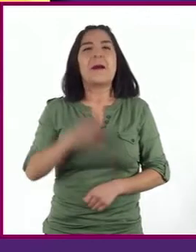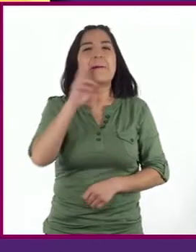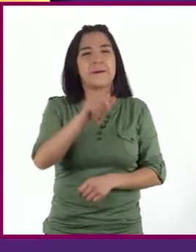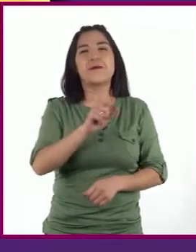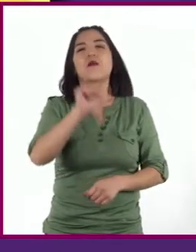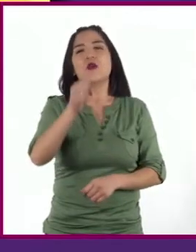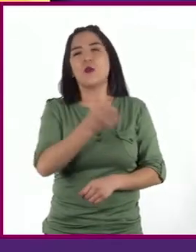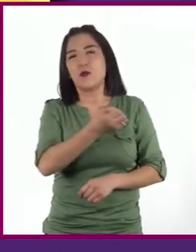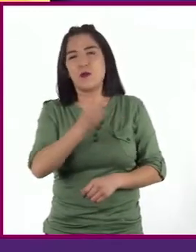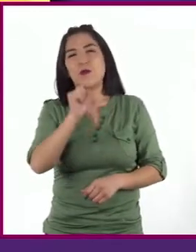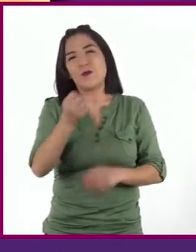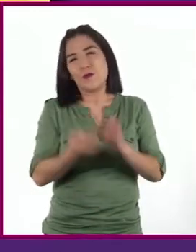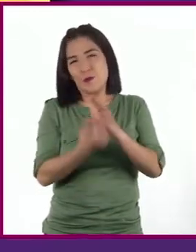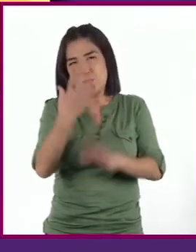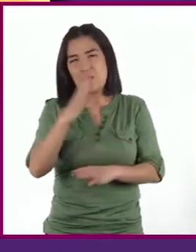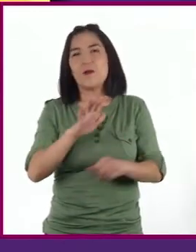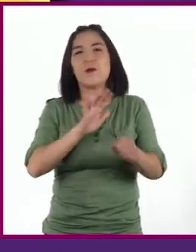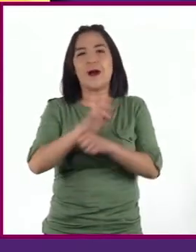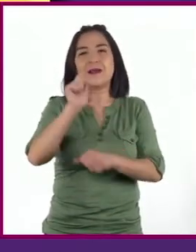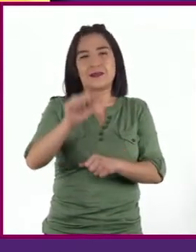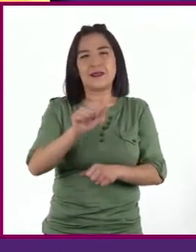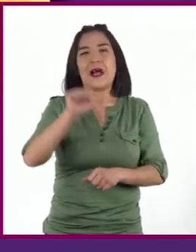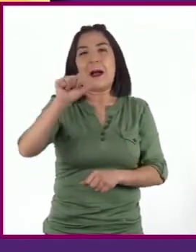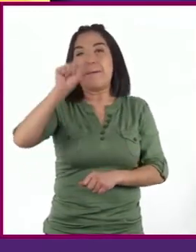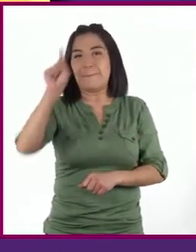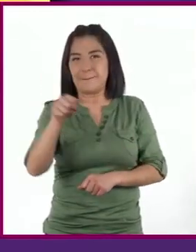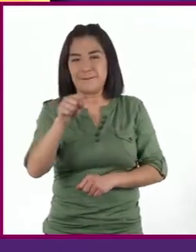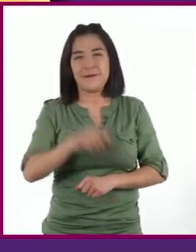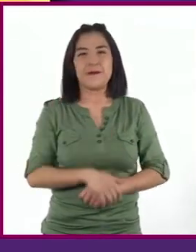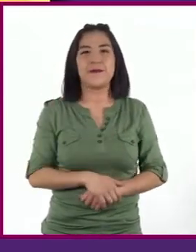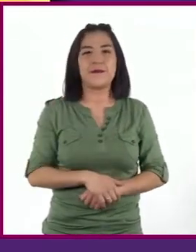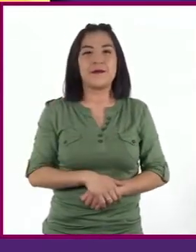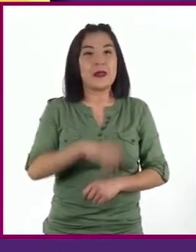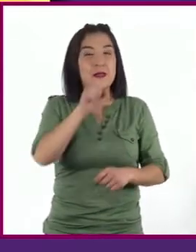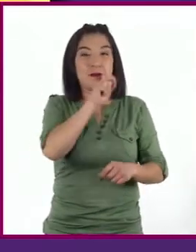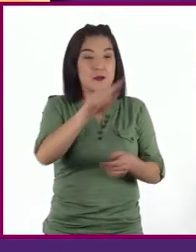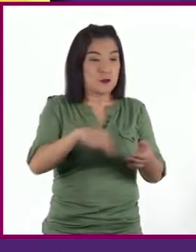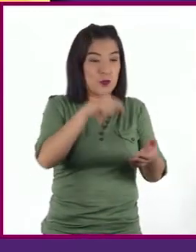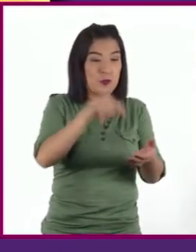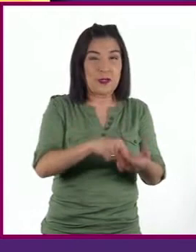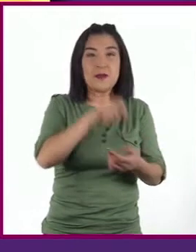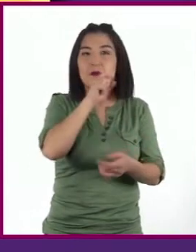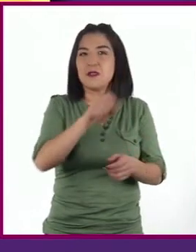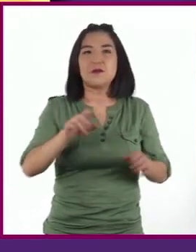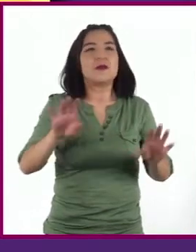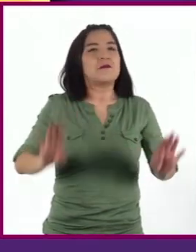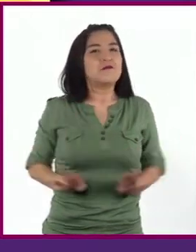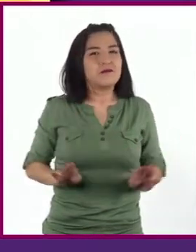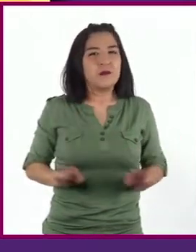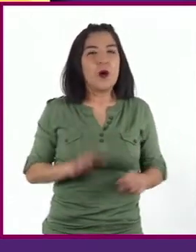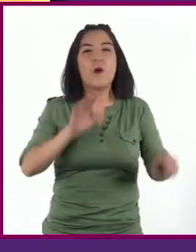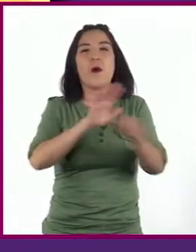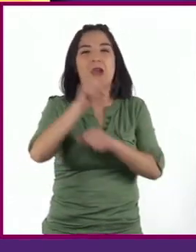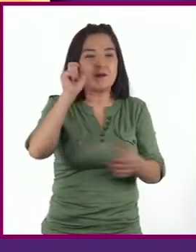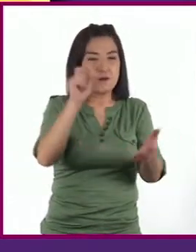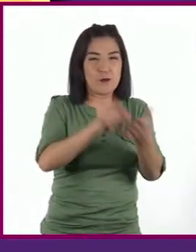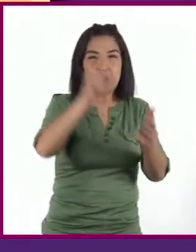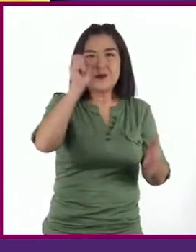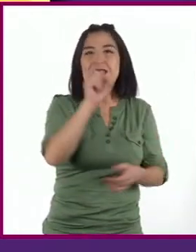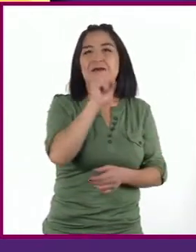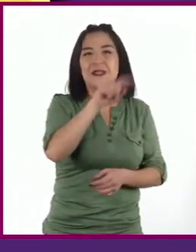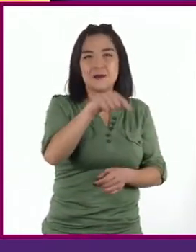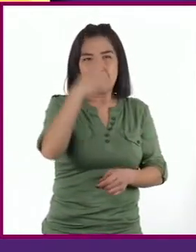para el vértice A'. Se conserva la posición ya que este fue el punto que utilizamos para